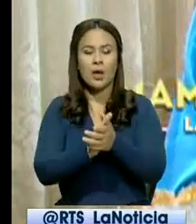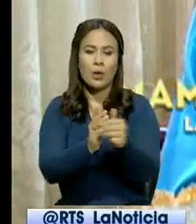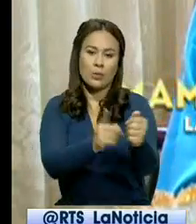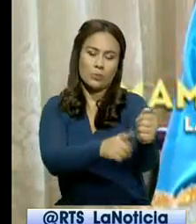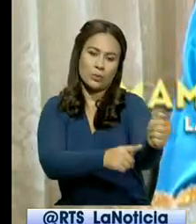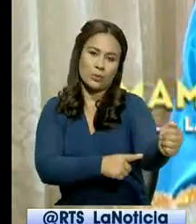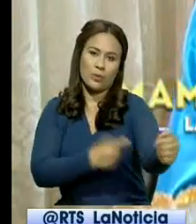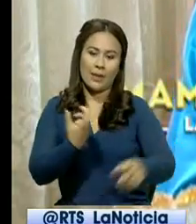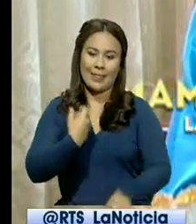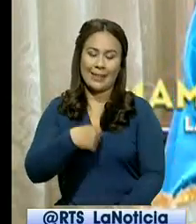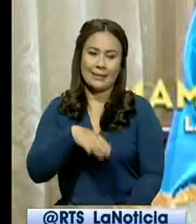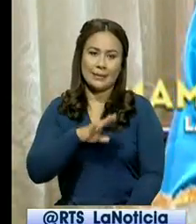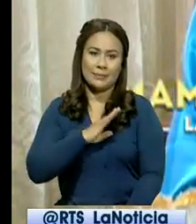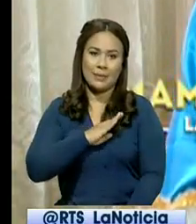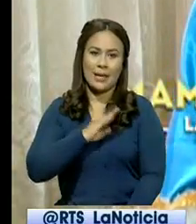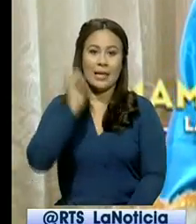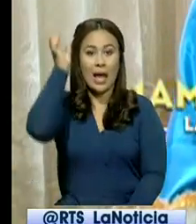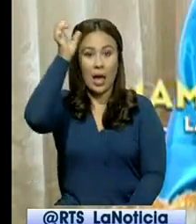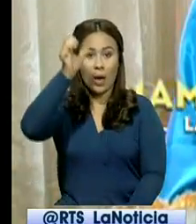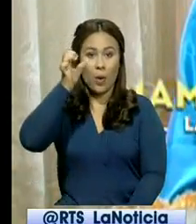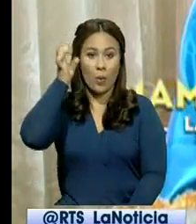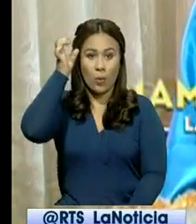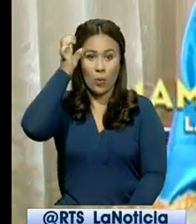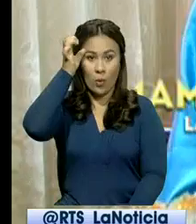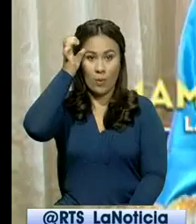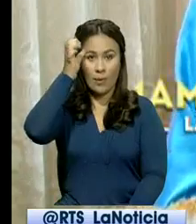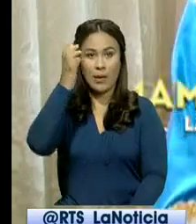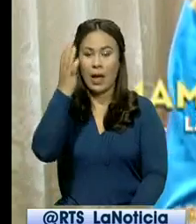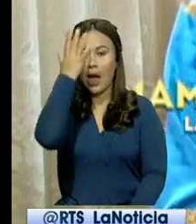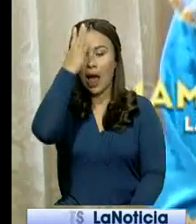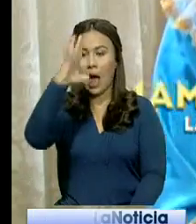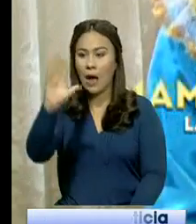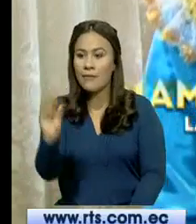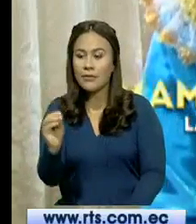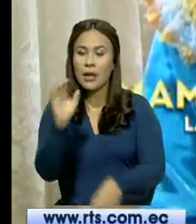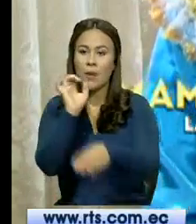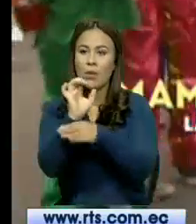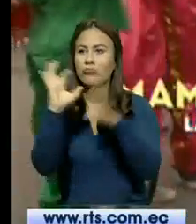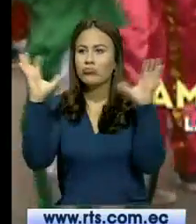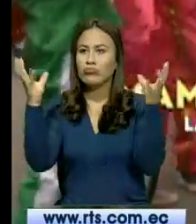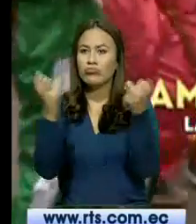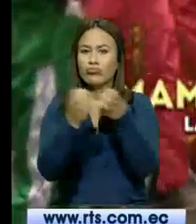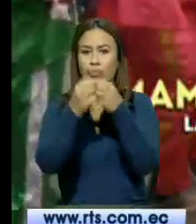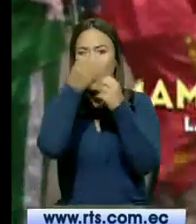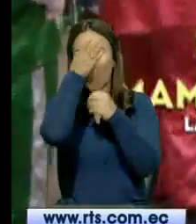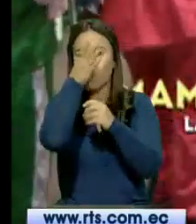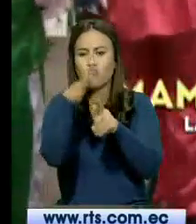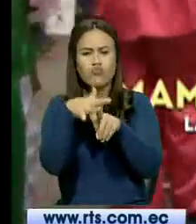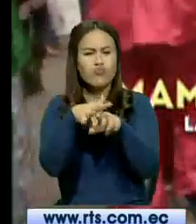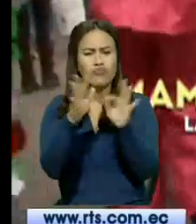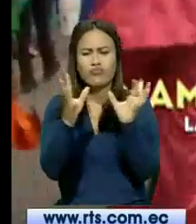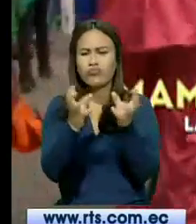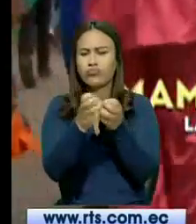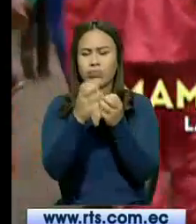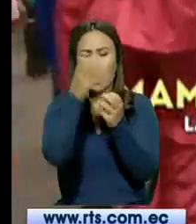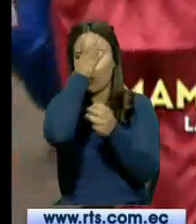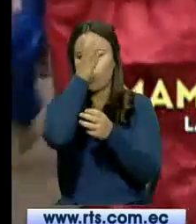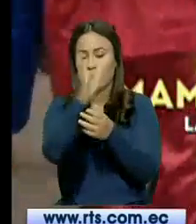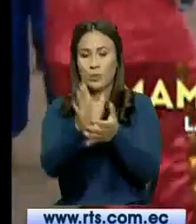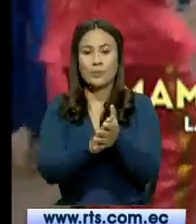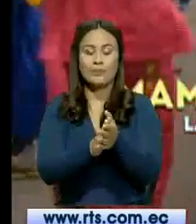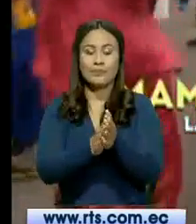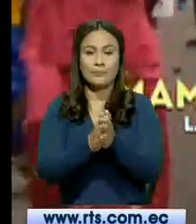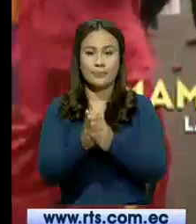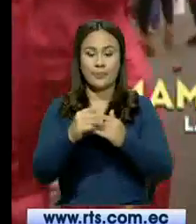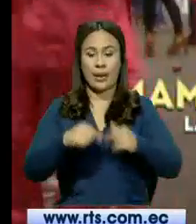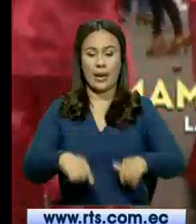costumbre española, o sea, europea, africana, ecuatoriana, es multiétnica, multicultural. Bueno,